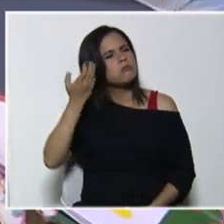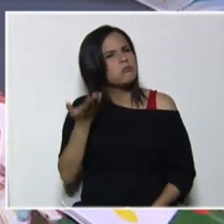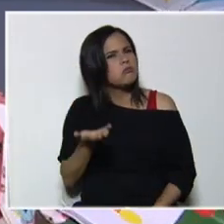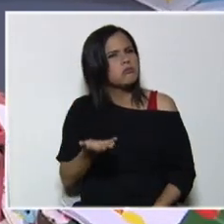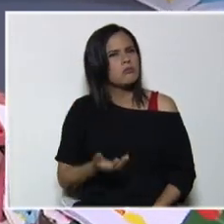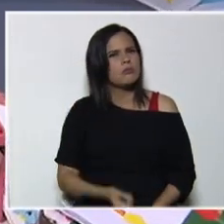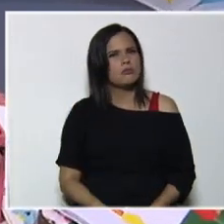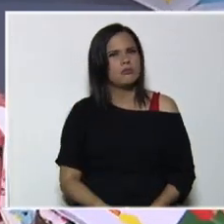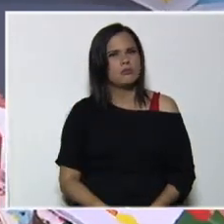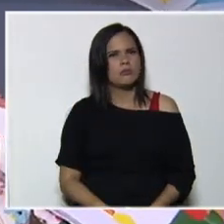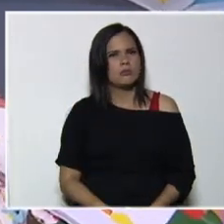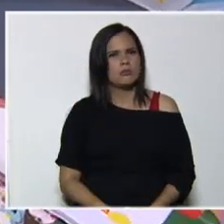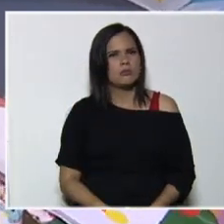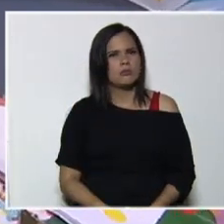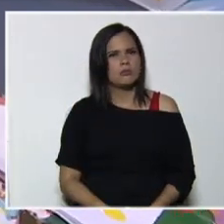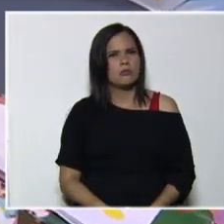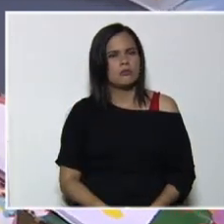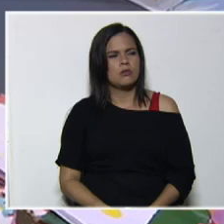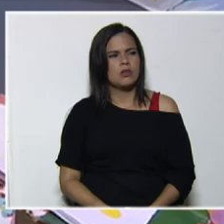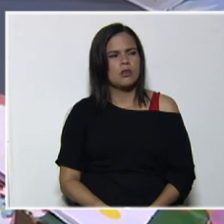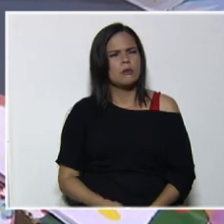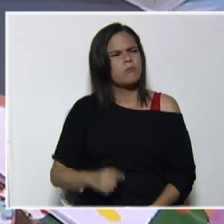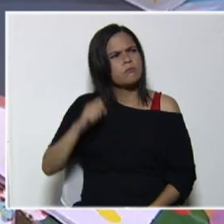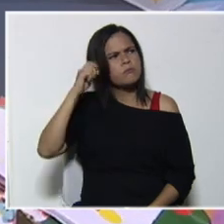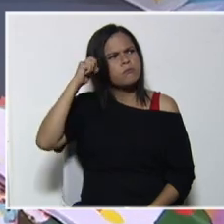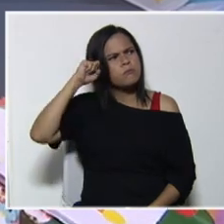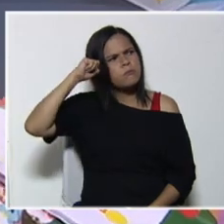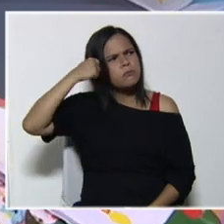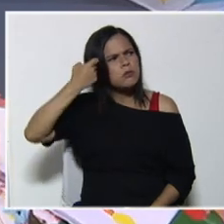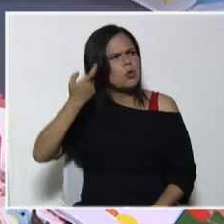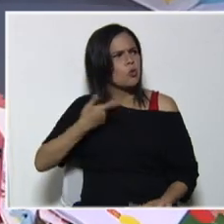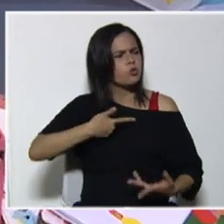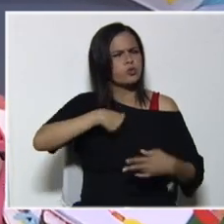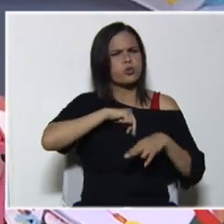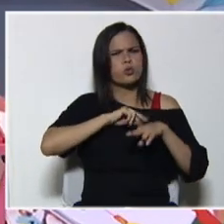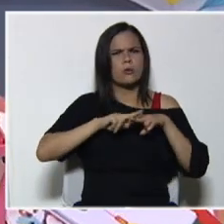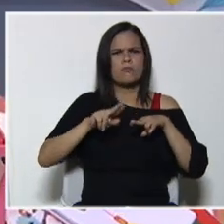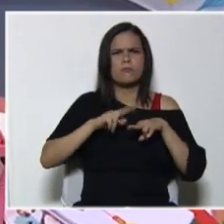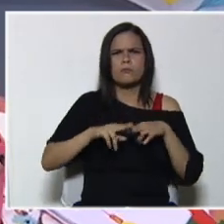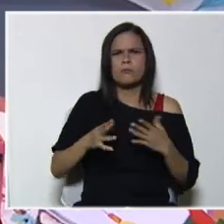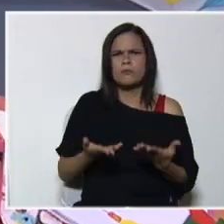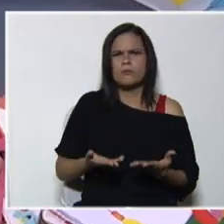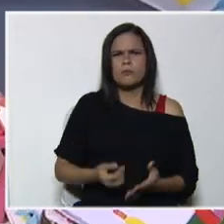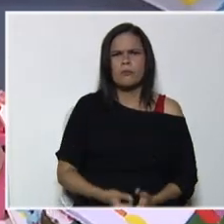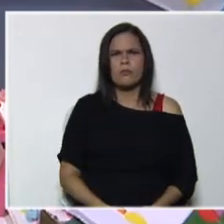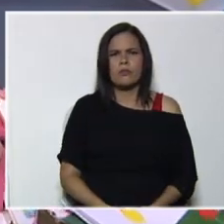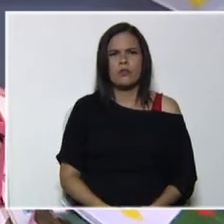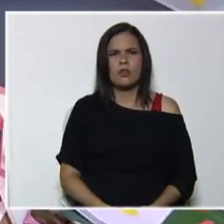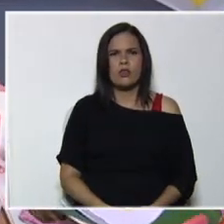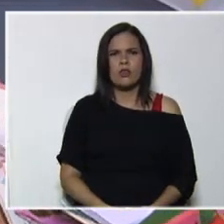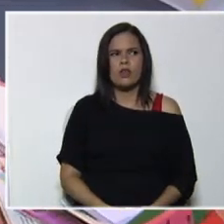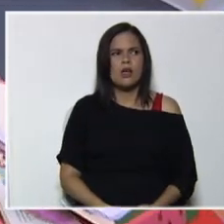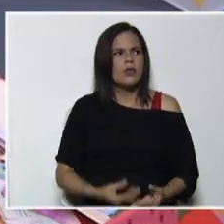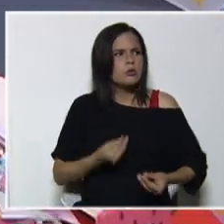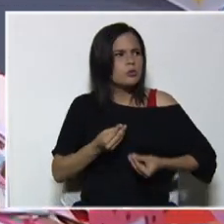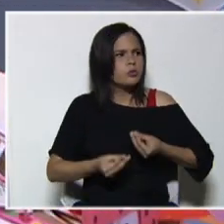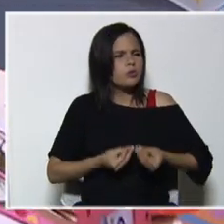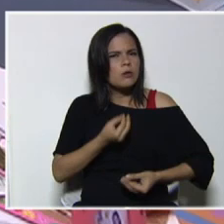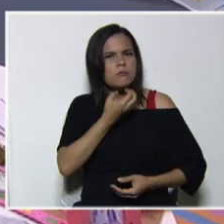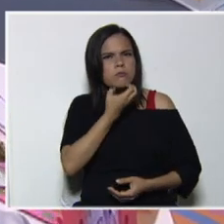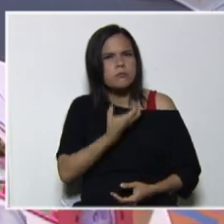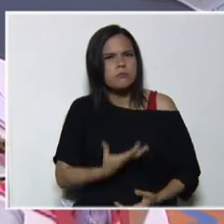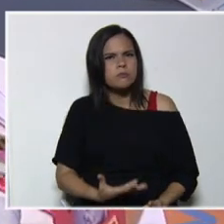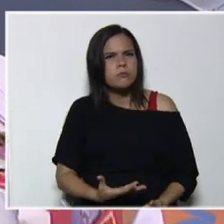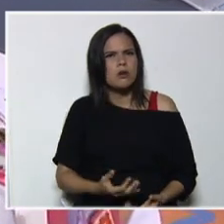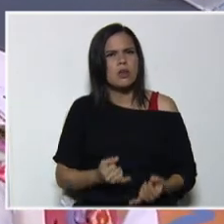les parece? Vamos a activar esa memoria con nuestras niñas y nuestros niños de cómo estuvo ese diciembre, ese